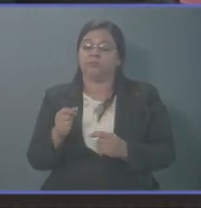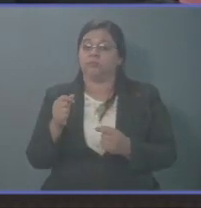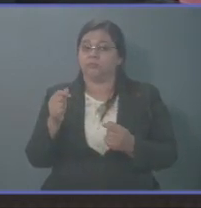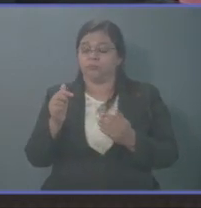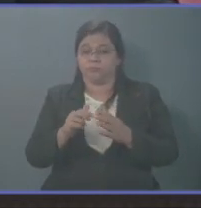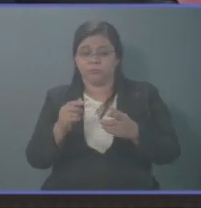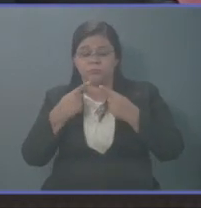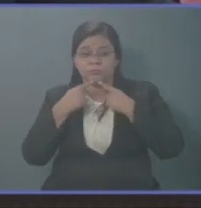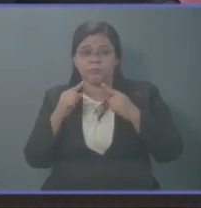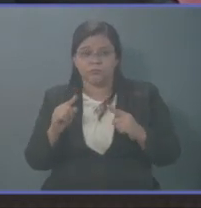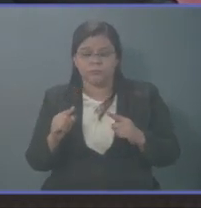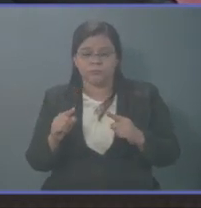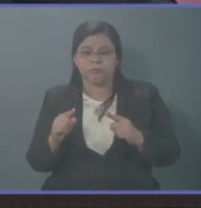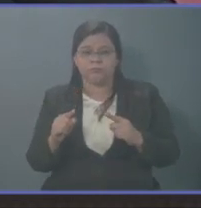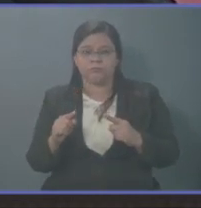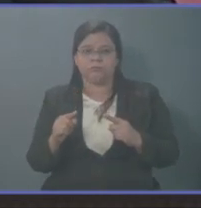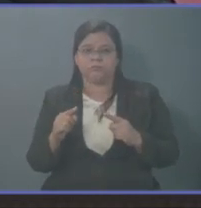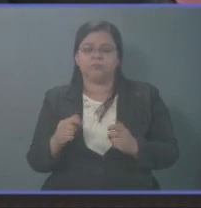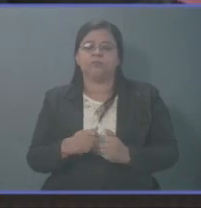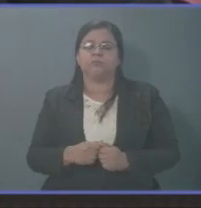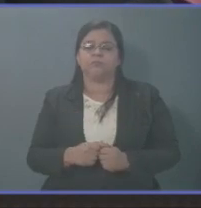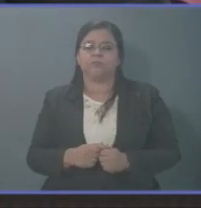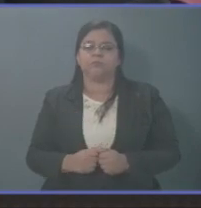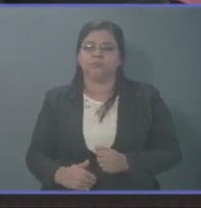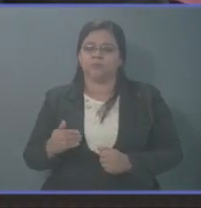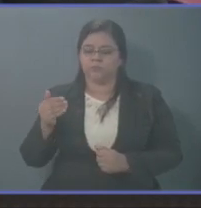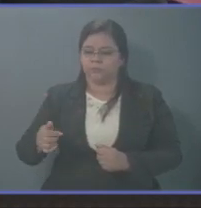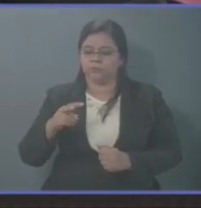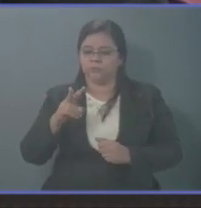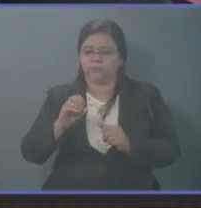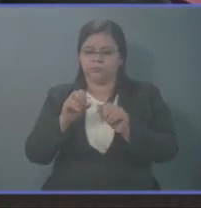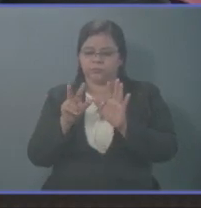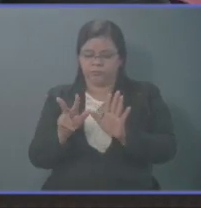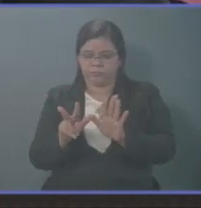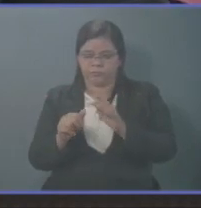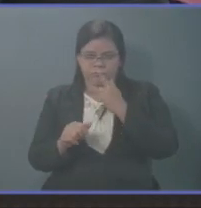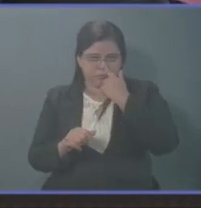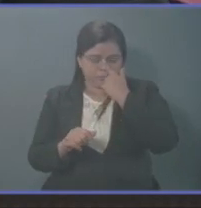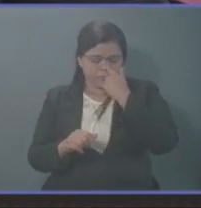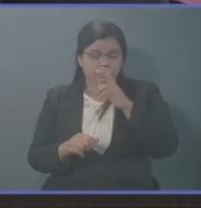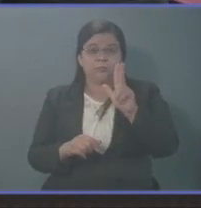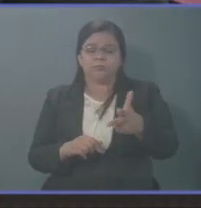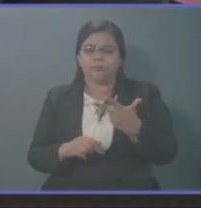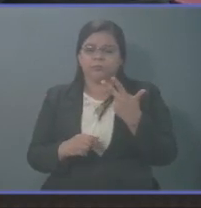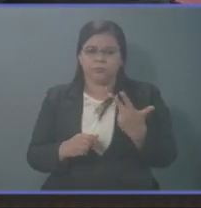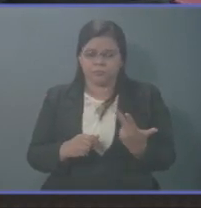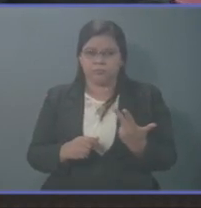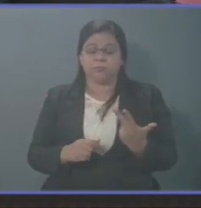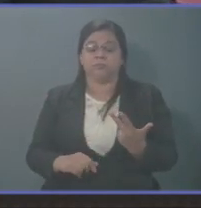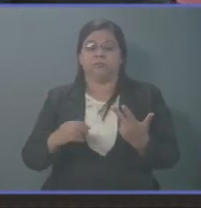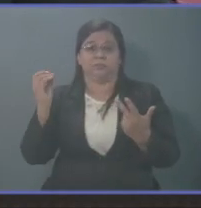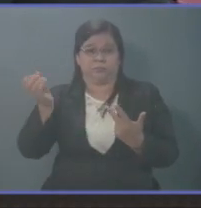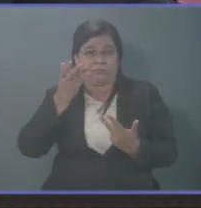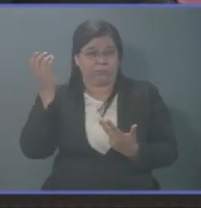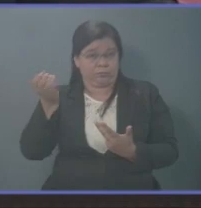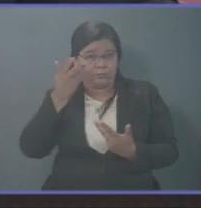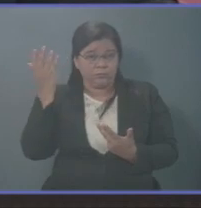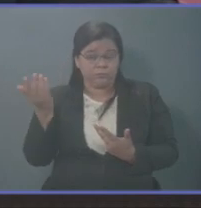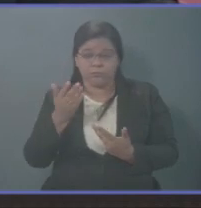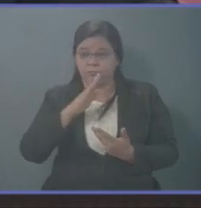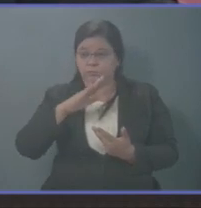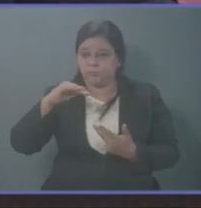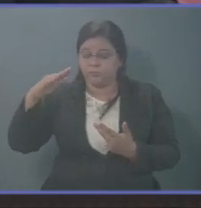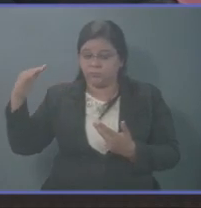fiscal 2018. Romanos 3. Que en virtud a la emergencia nacional ocasionada por la pandemia